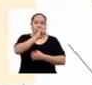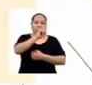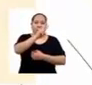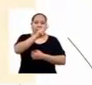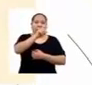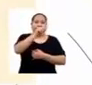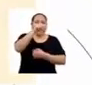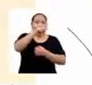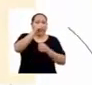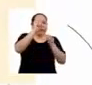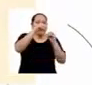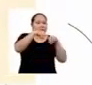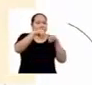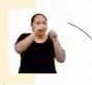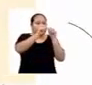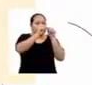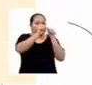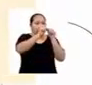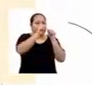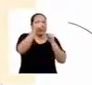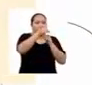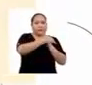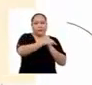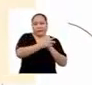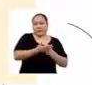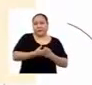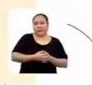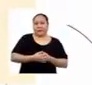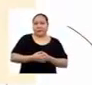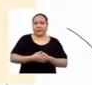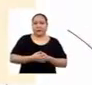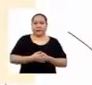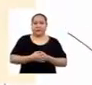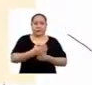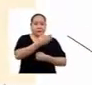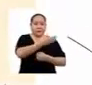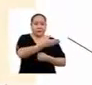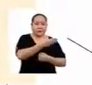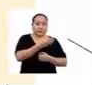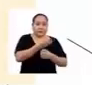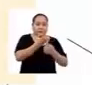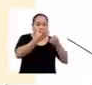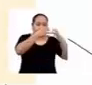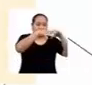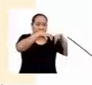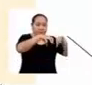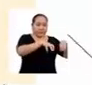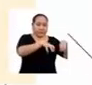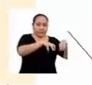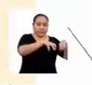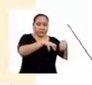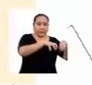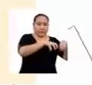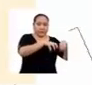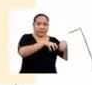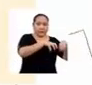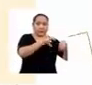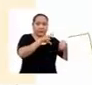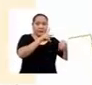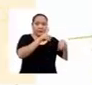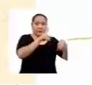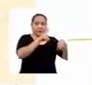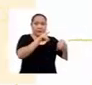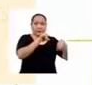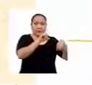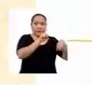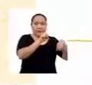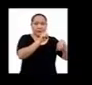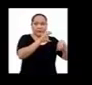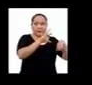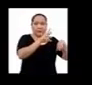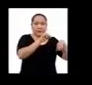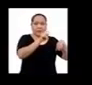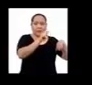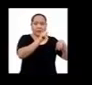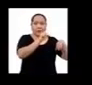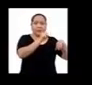mediante números, es decir, son medibles. Entre ellas distinguimos dos tipos, discretas y